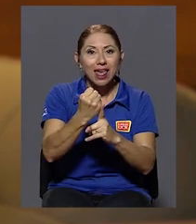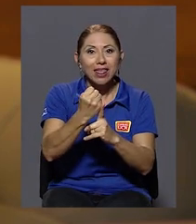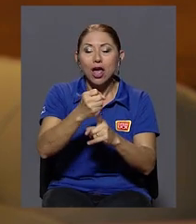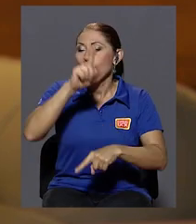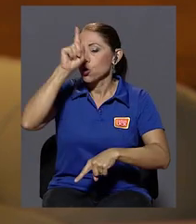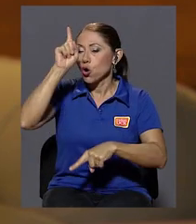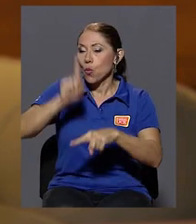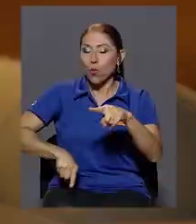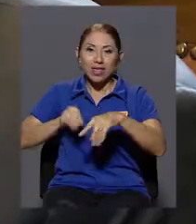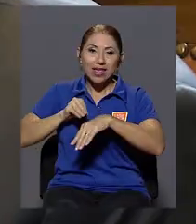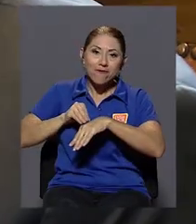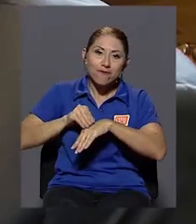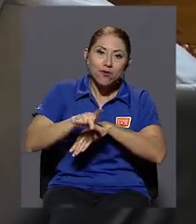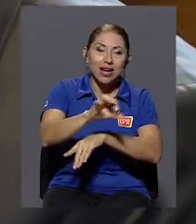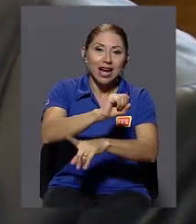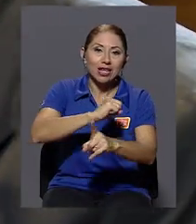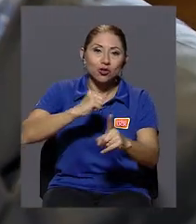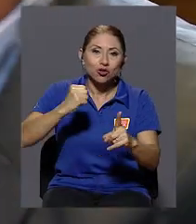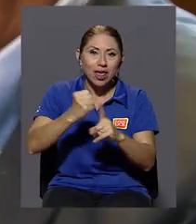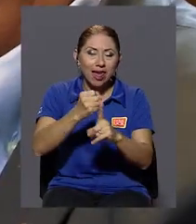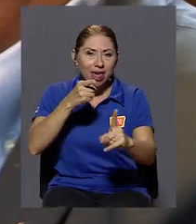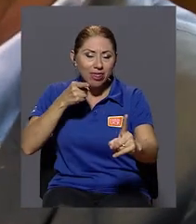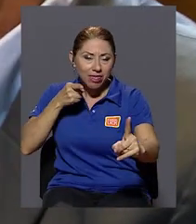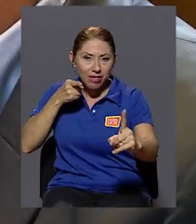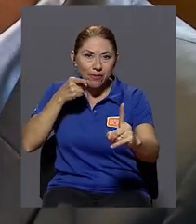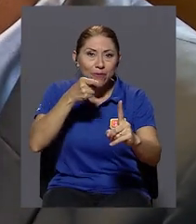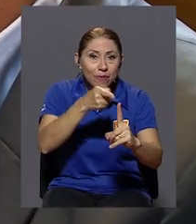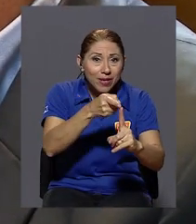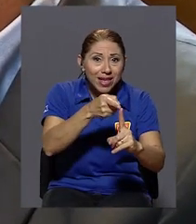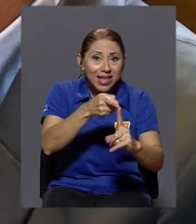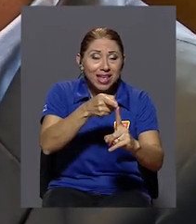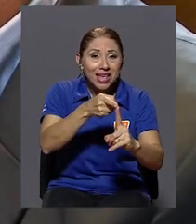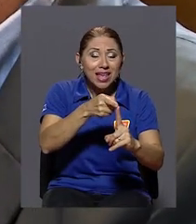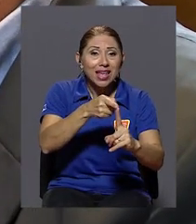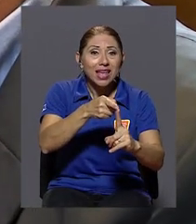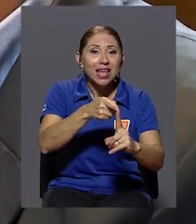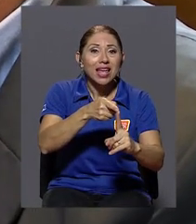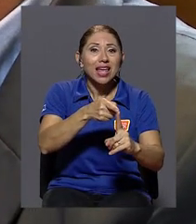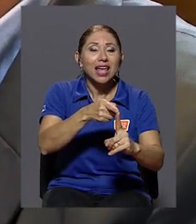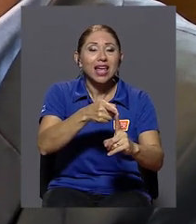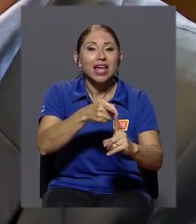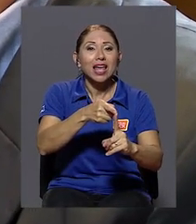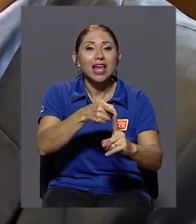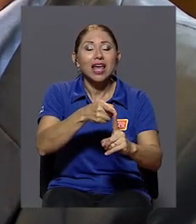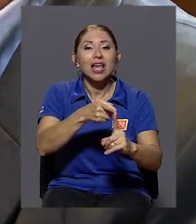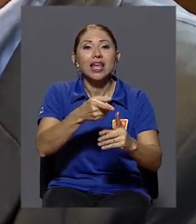la sociedad, o puede influir en que la sociedad camine por un cierto derrotero,